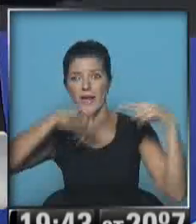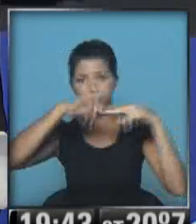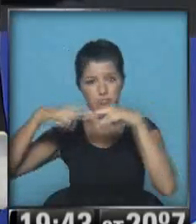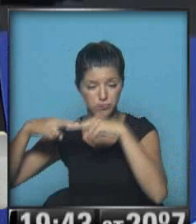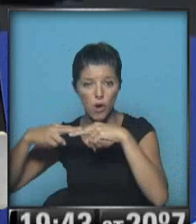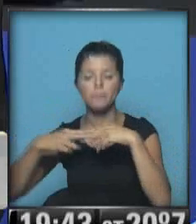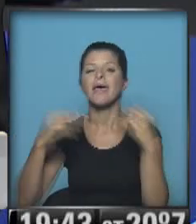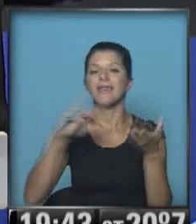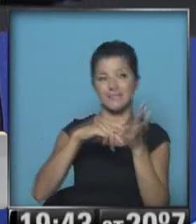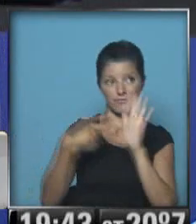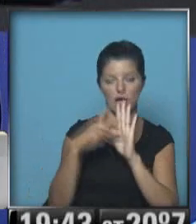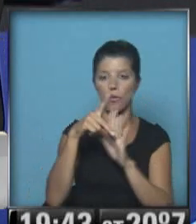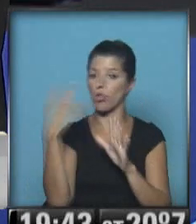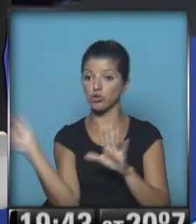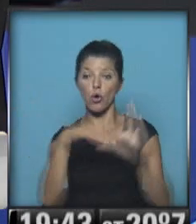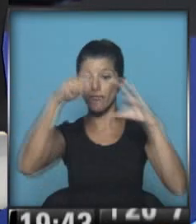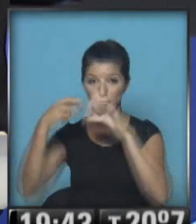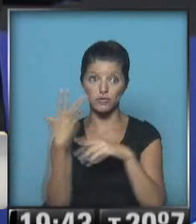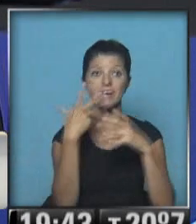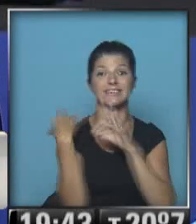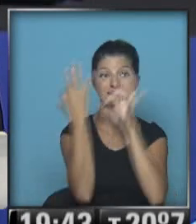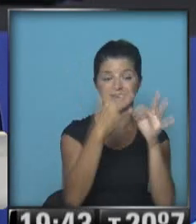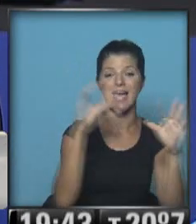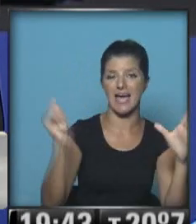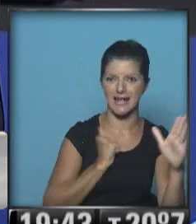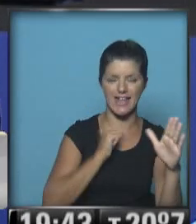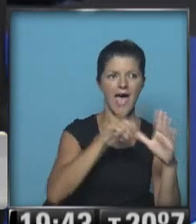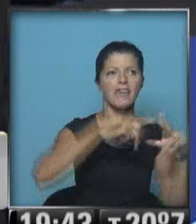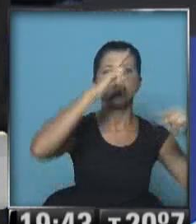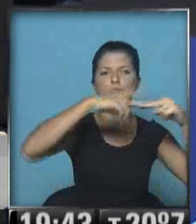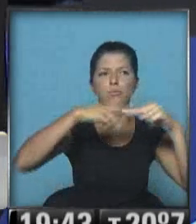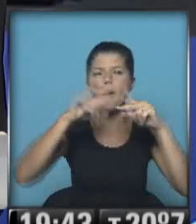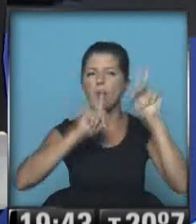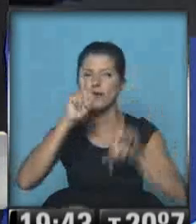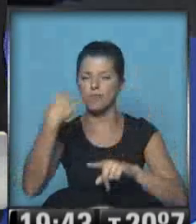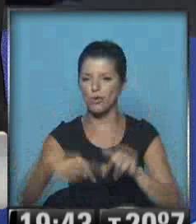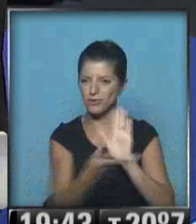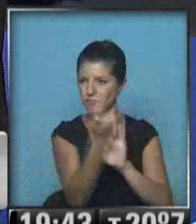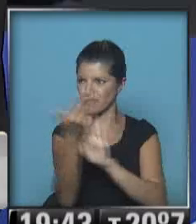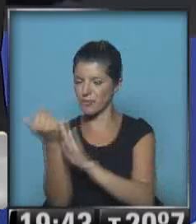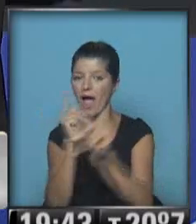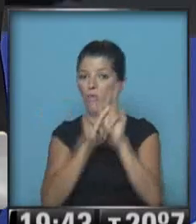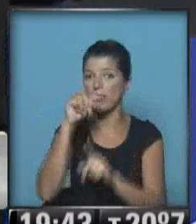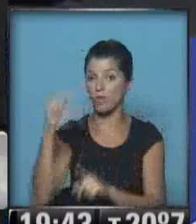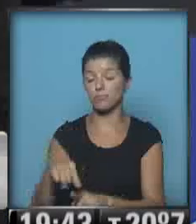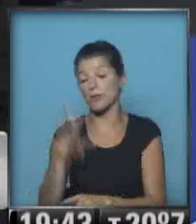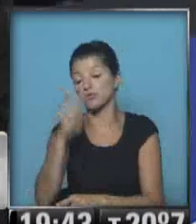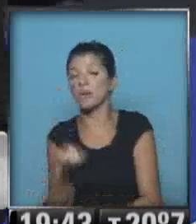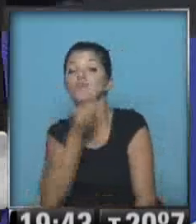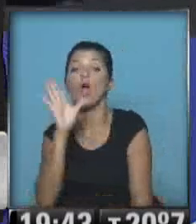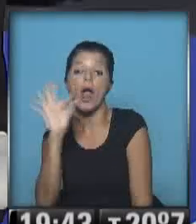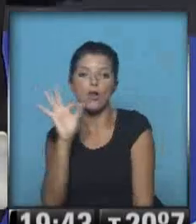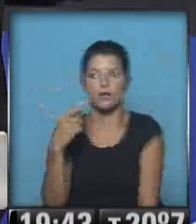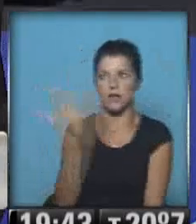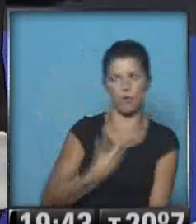cuando llegan los crudos a Canadá cuando empezamos a ver el material había ediciones es decir que había gente que dijo cosas que no le convenían a la Dictadura y